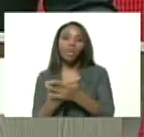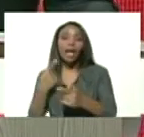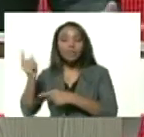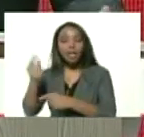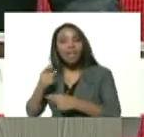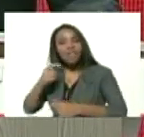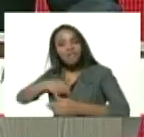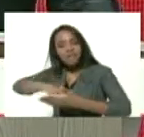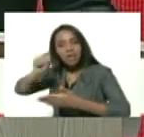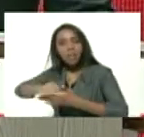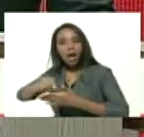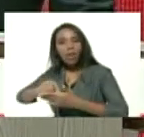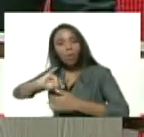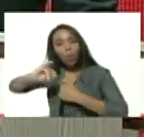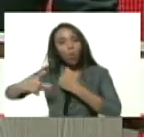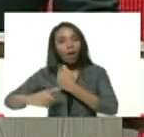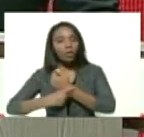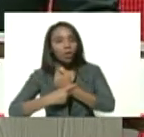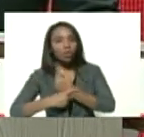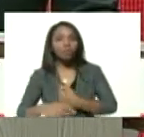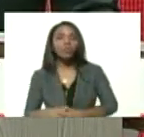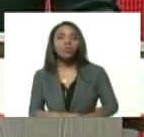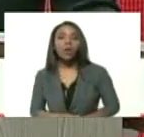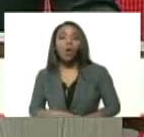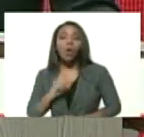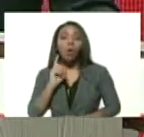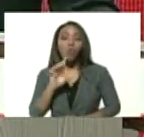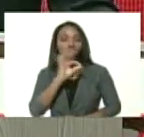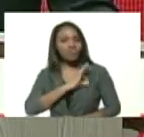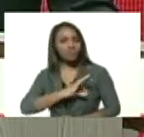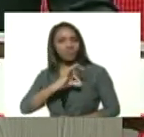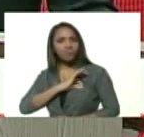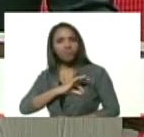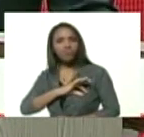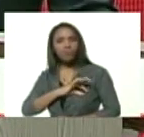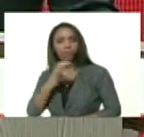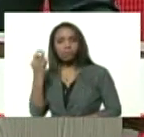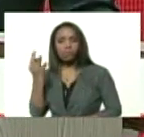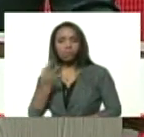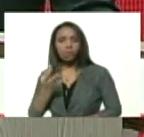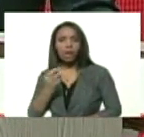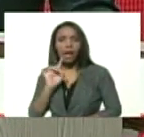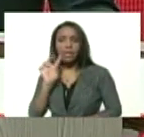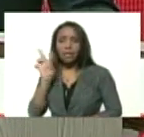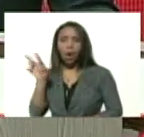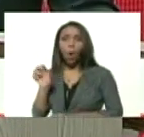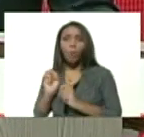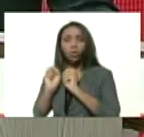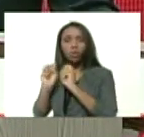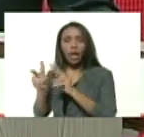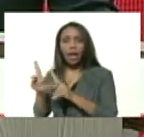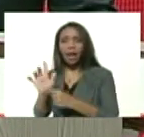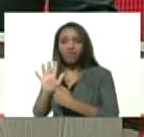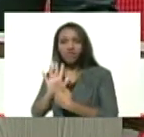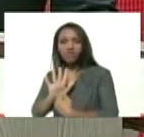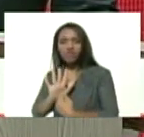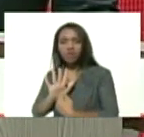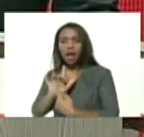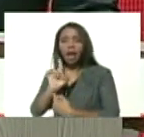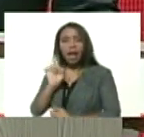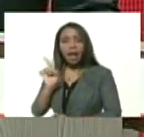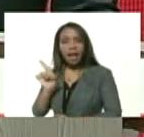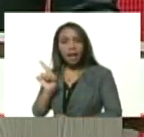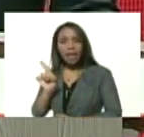firmado por Juan Guaidó, por un señor, un verdadero mercenario, que en varias oportunidades ha sido señalado él